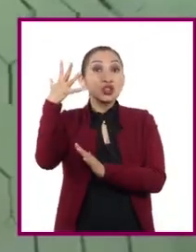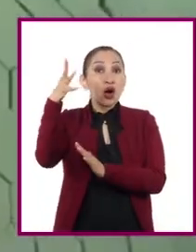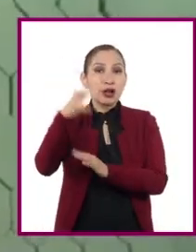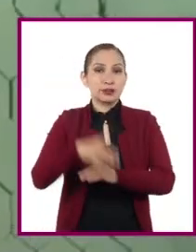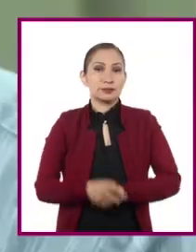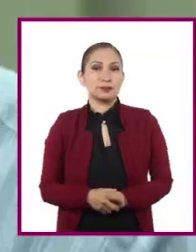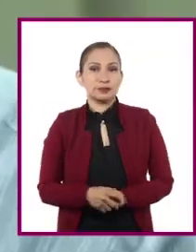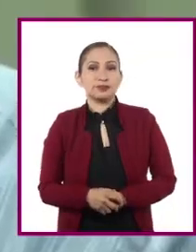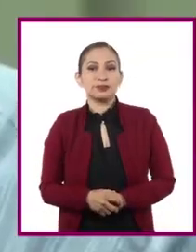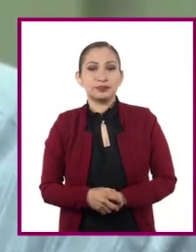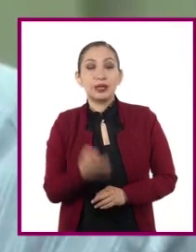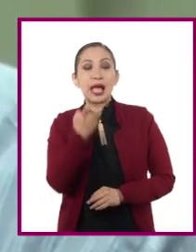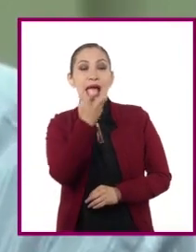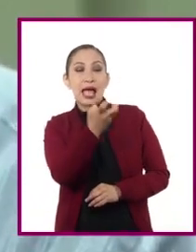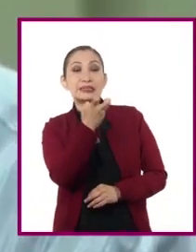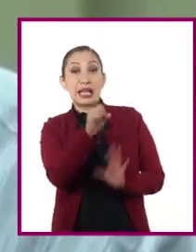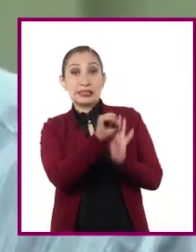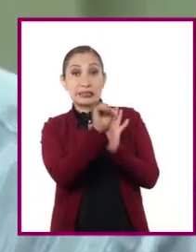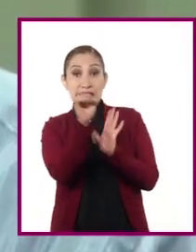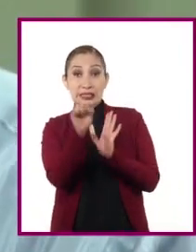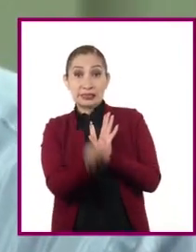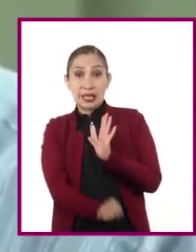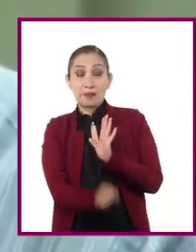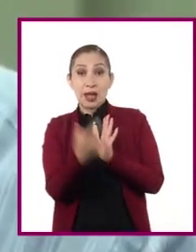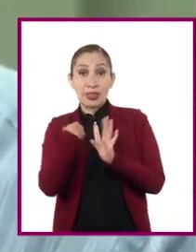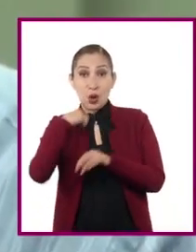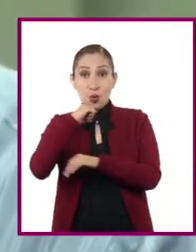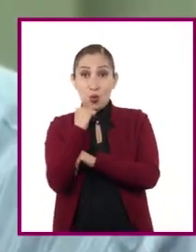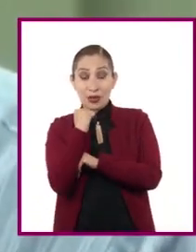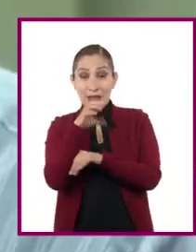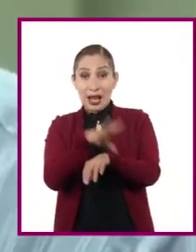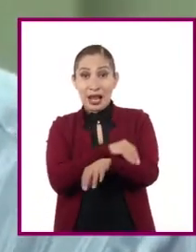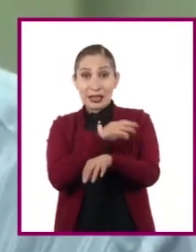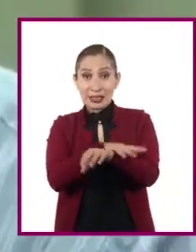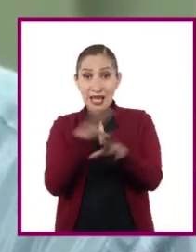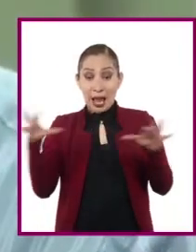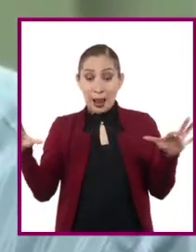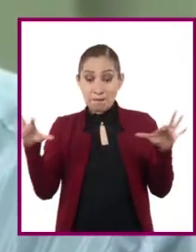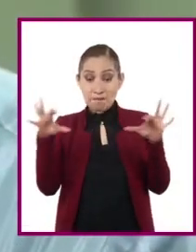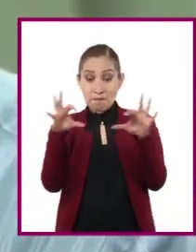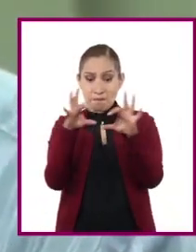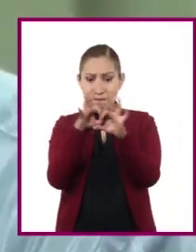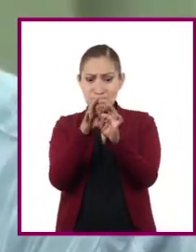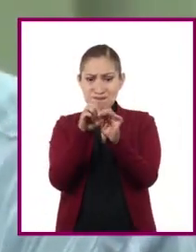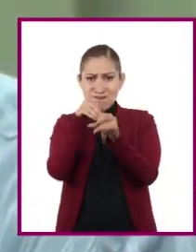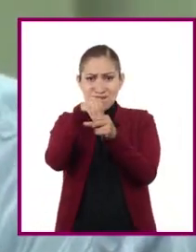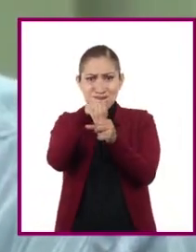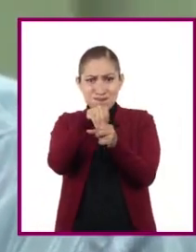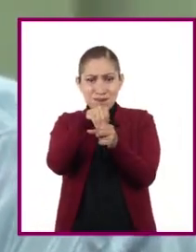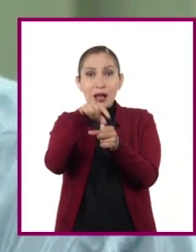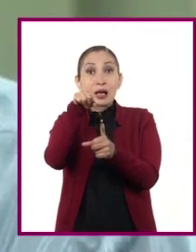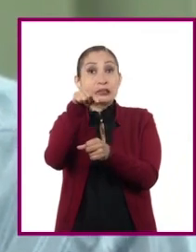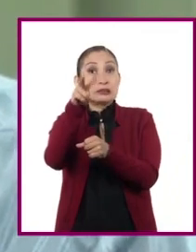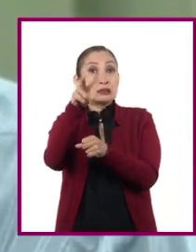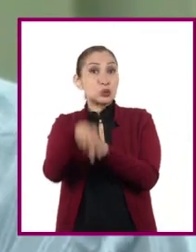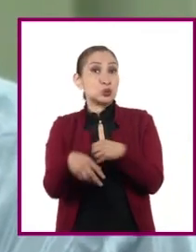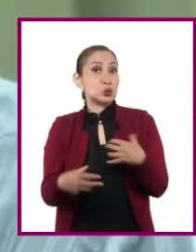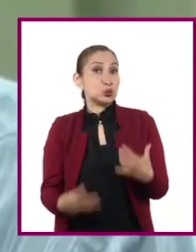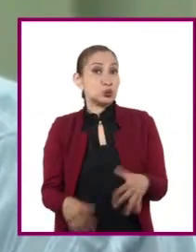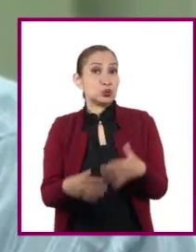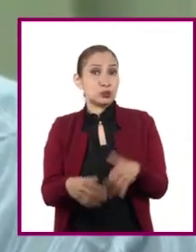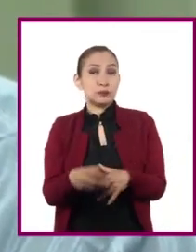Que para este tipo de sistemas de concentración que hay en el mundo realmente es una